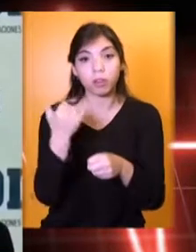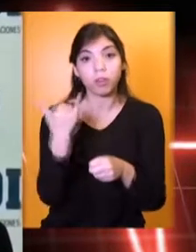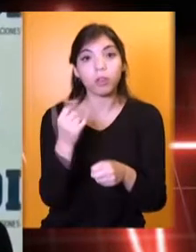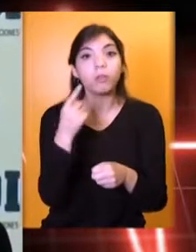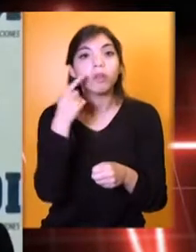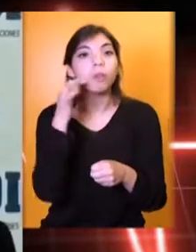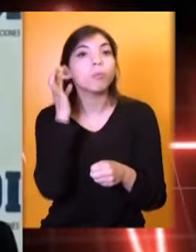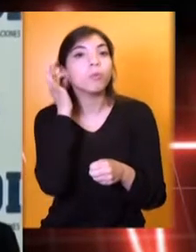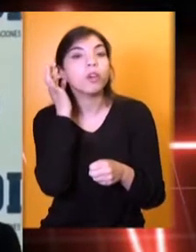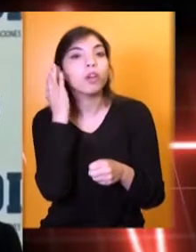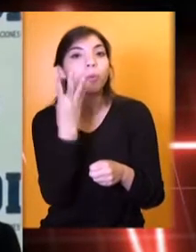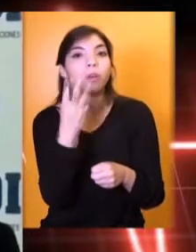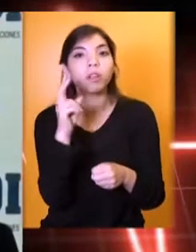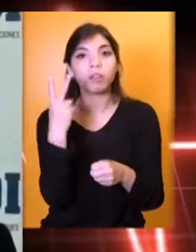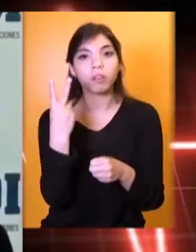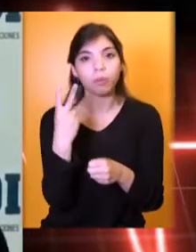42,